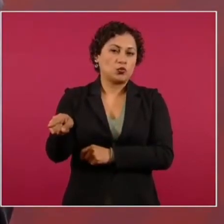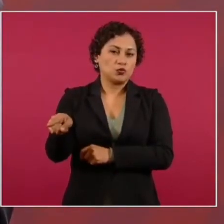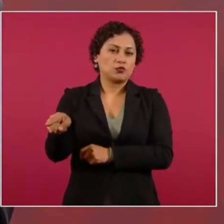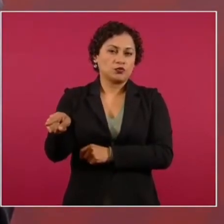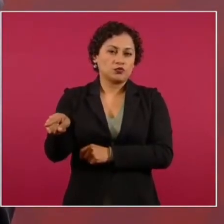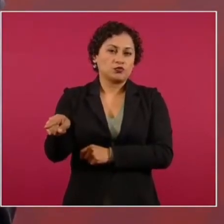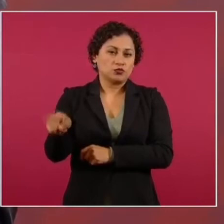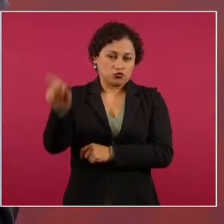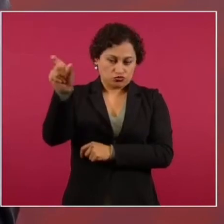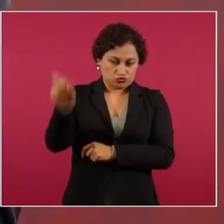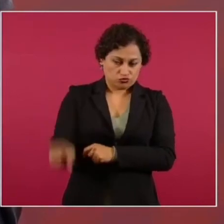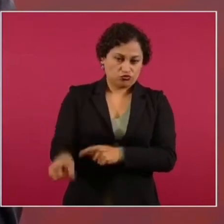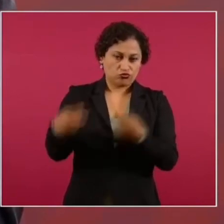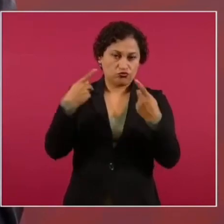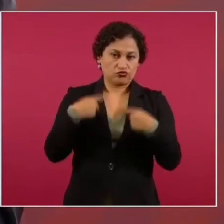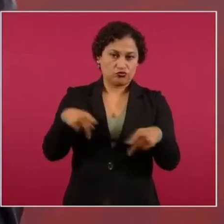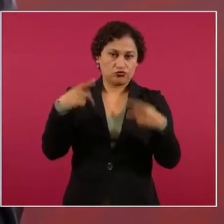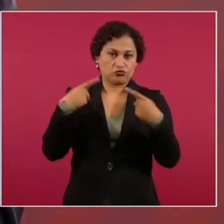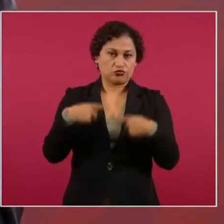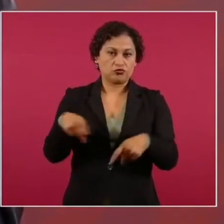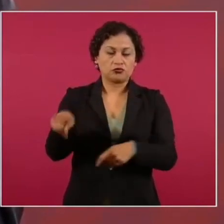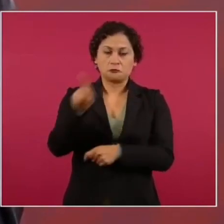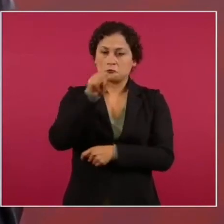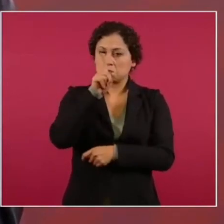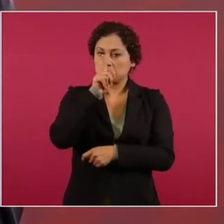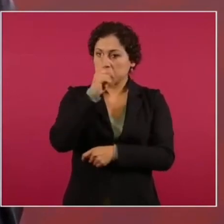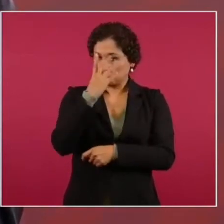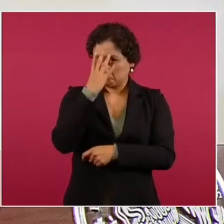una gente muy seria,